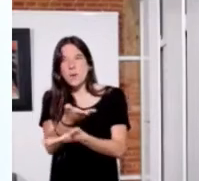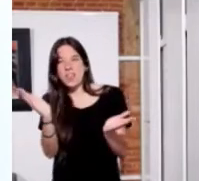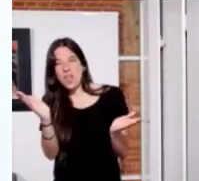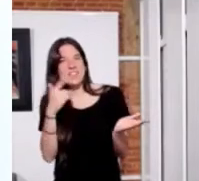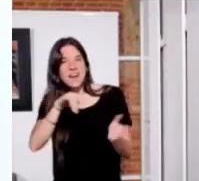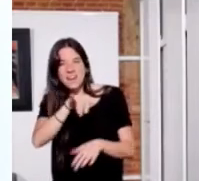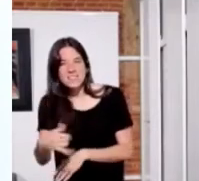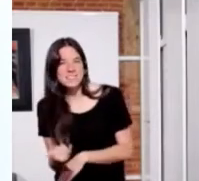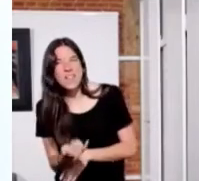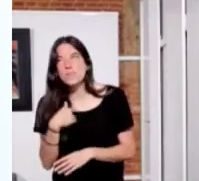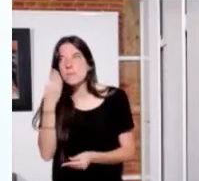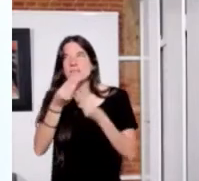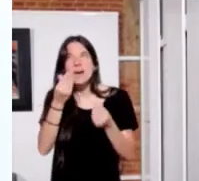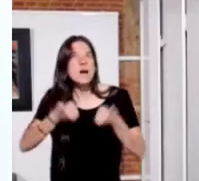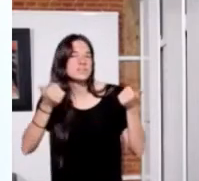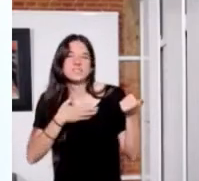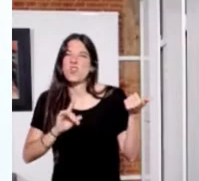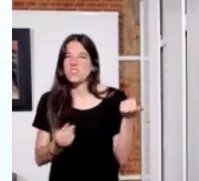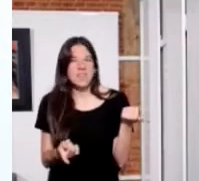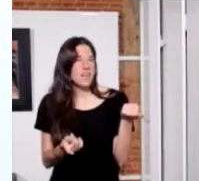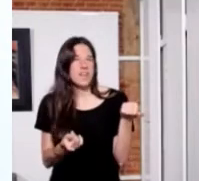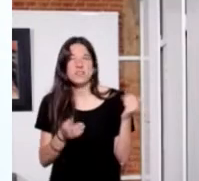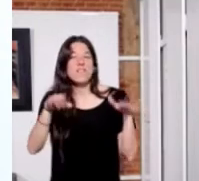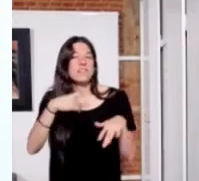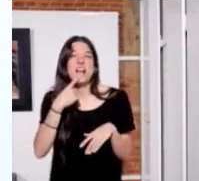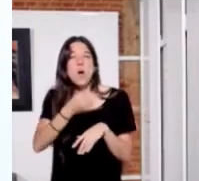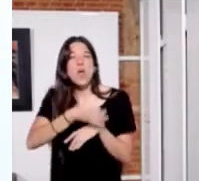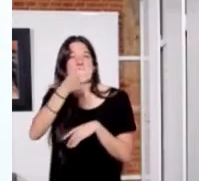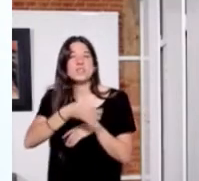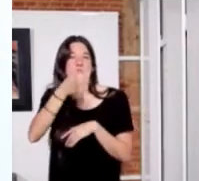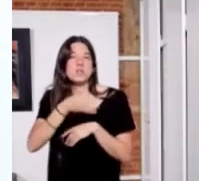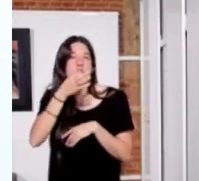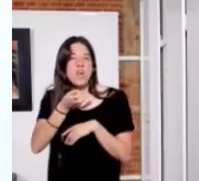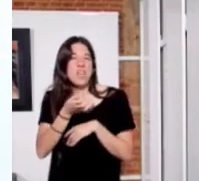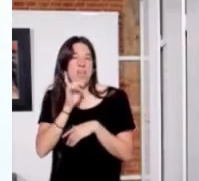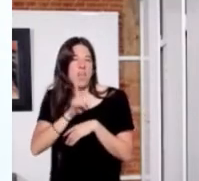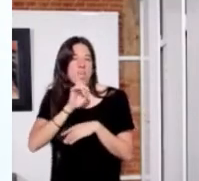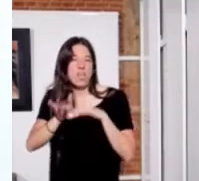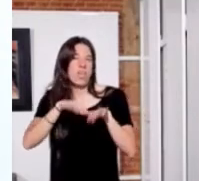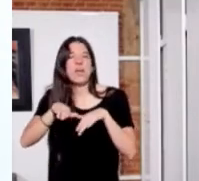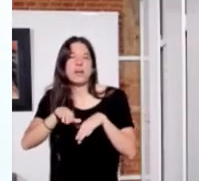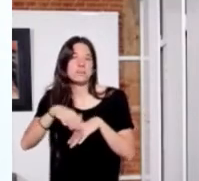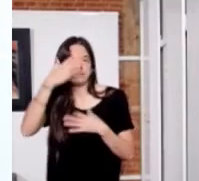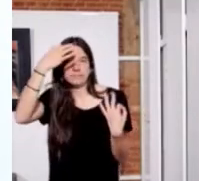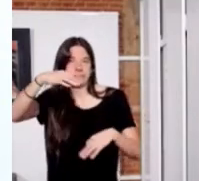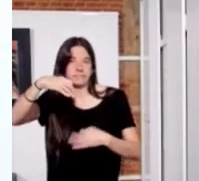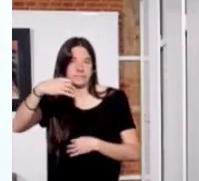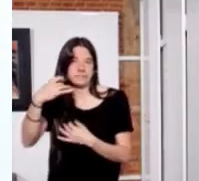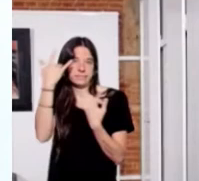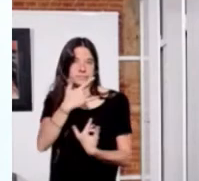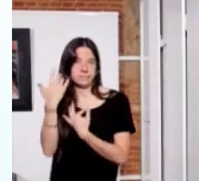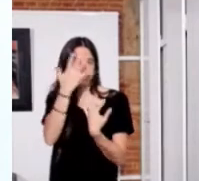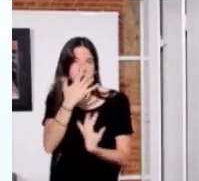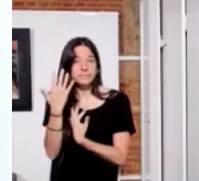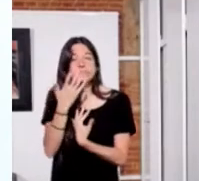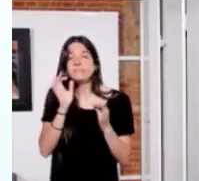seguir pensando y compre el discurso del fácil populismo. Es humano, y como decía,